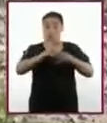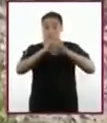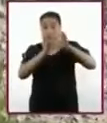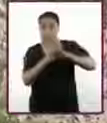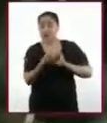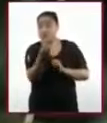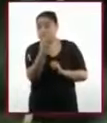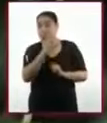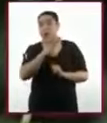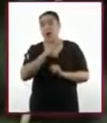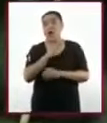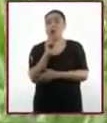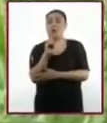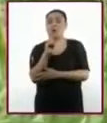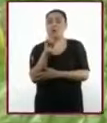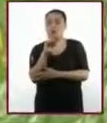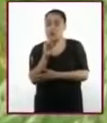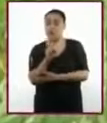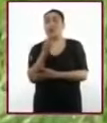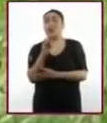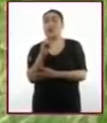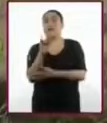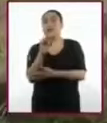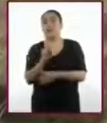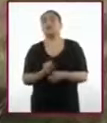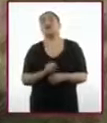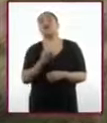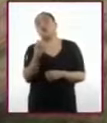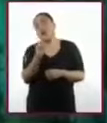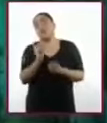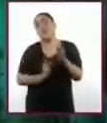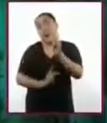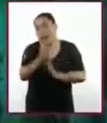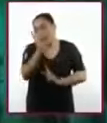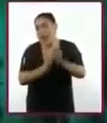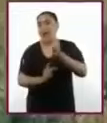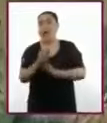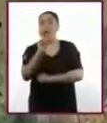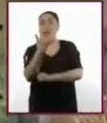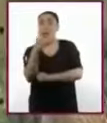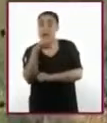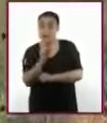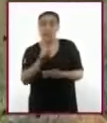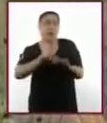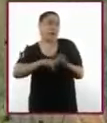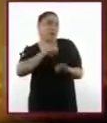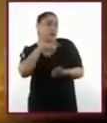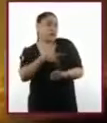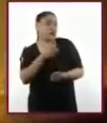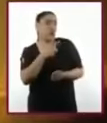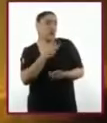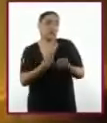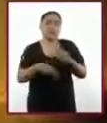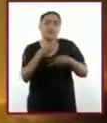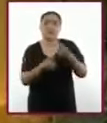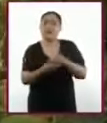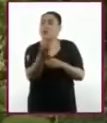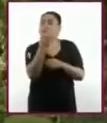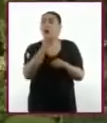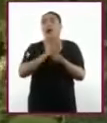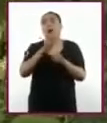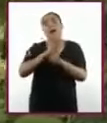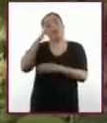por autótrofos y heterótrofos. Los organismos autótrofos, como las plantas o las algas, producen su propio alimento a partir de la energía del